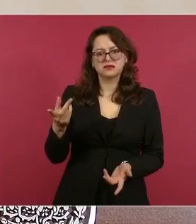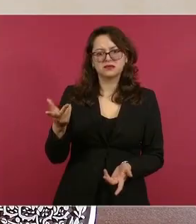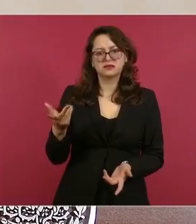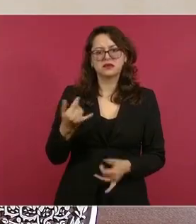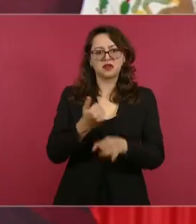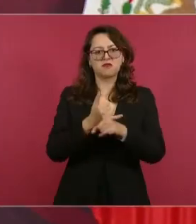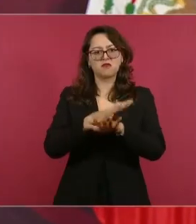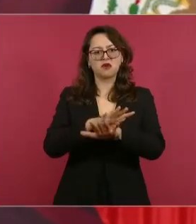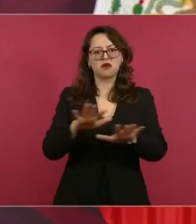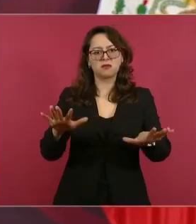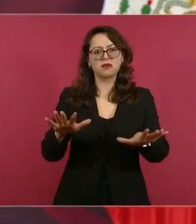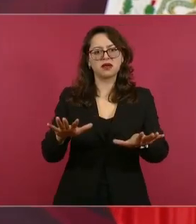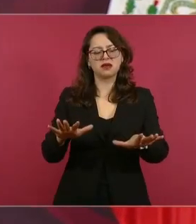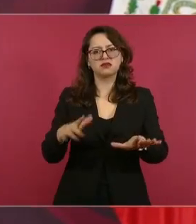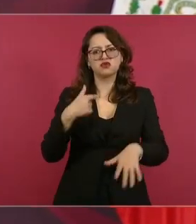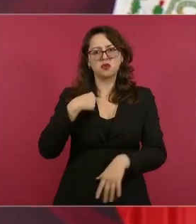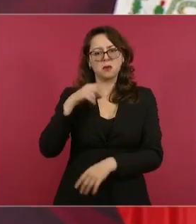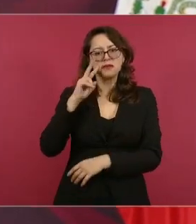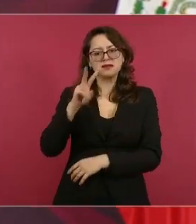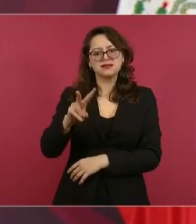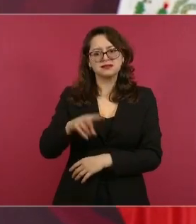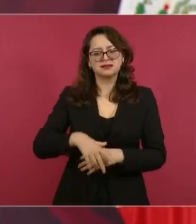tu informe.